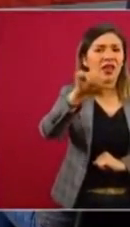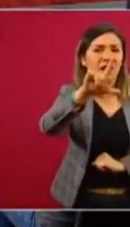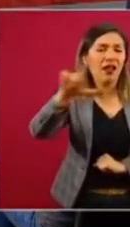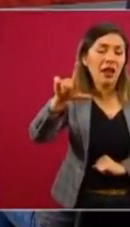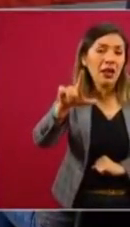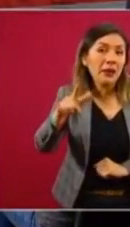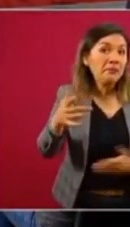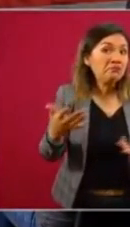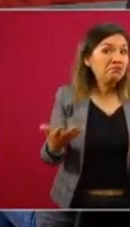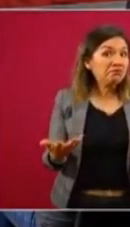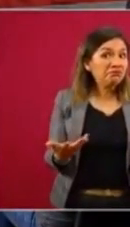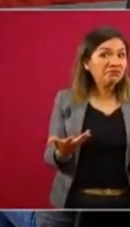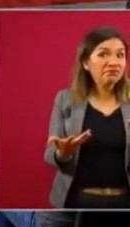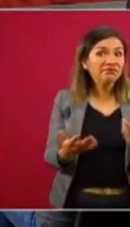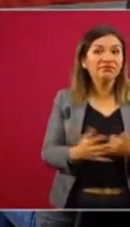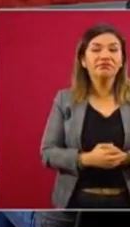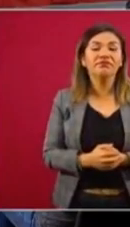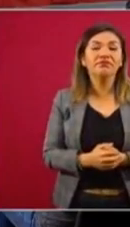No les